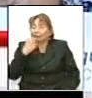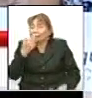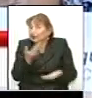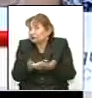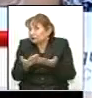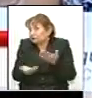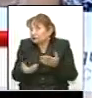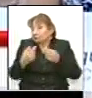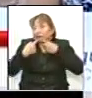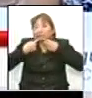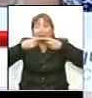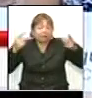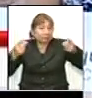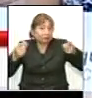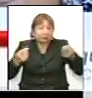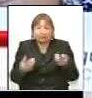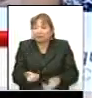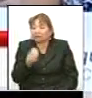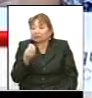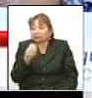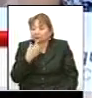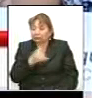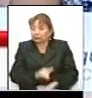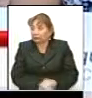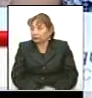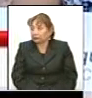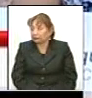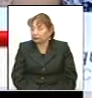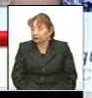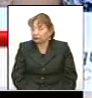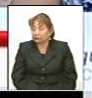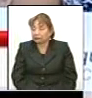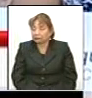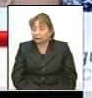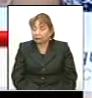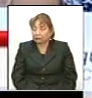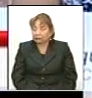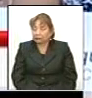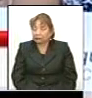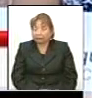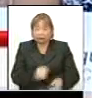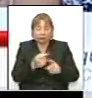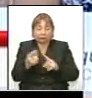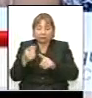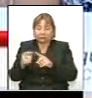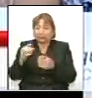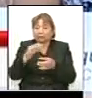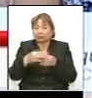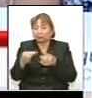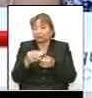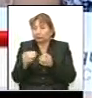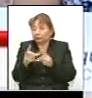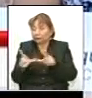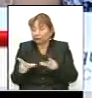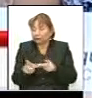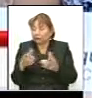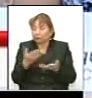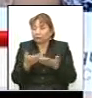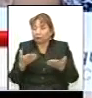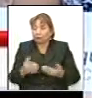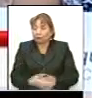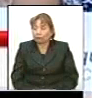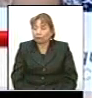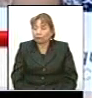la noticia porque este lo global lo va a hacer con varios varios distritos de diferentes provincias no entre dos patas la